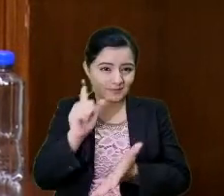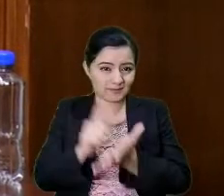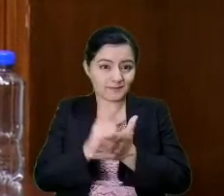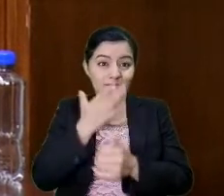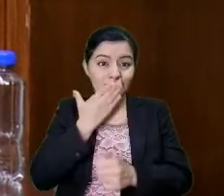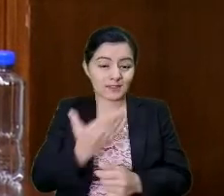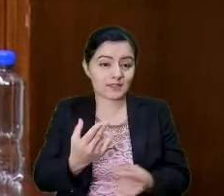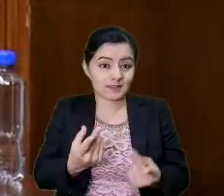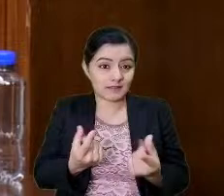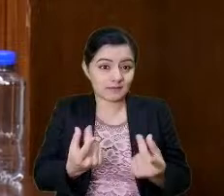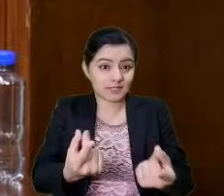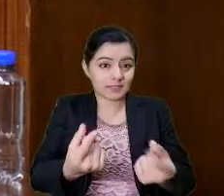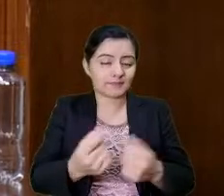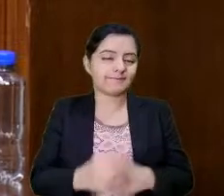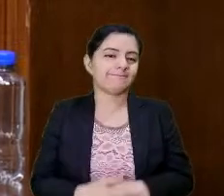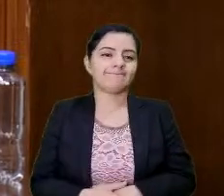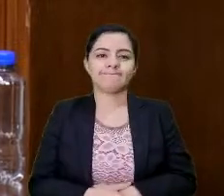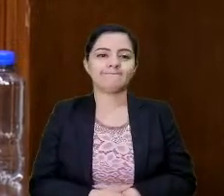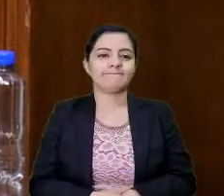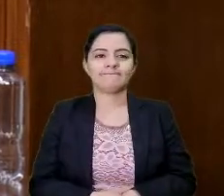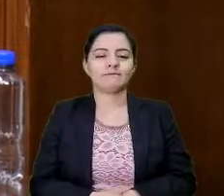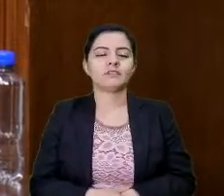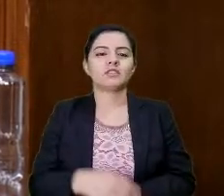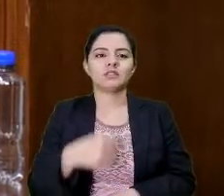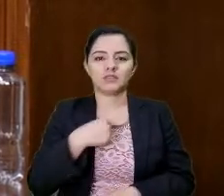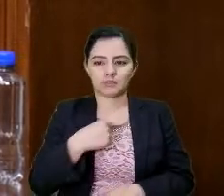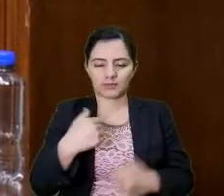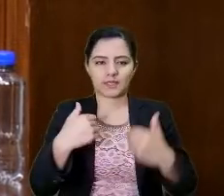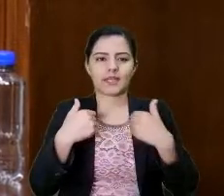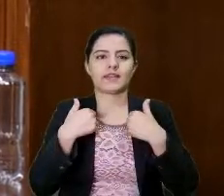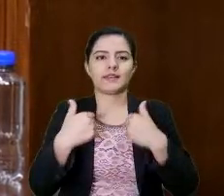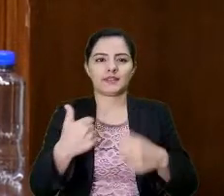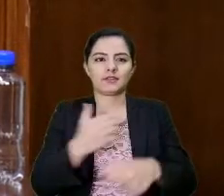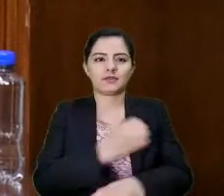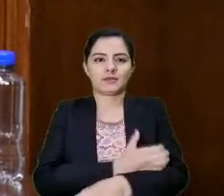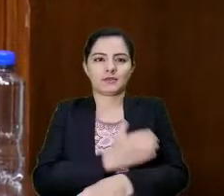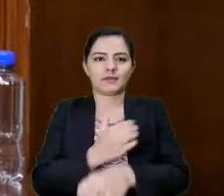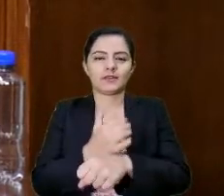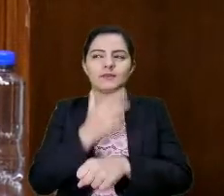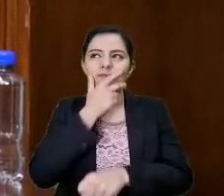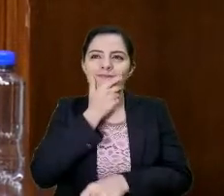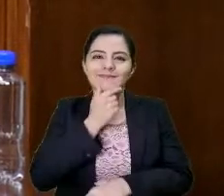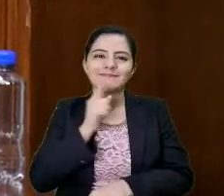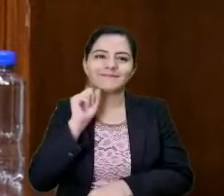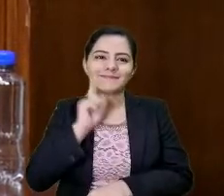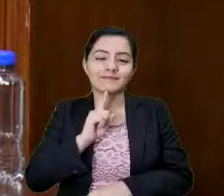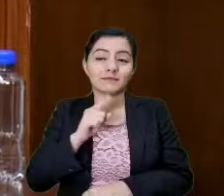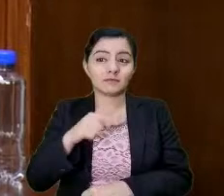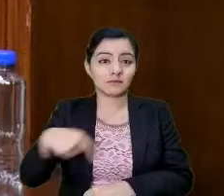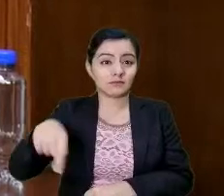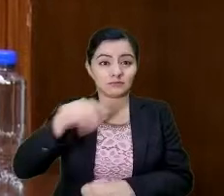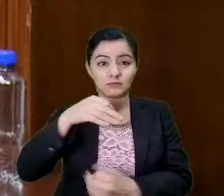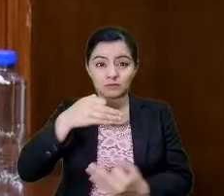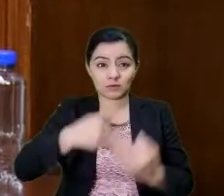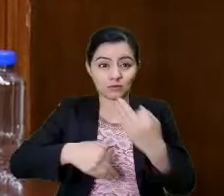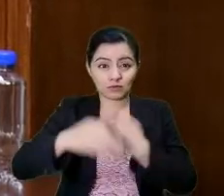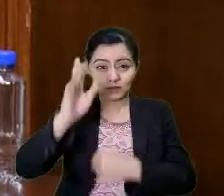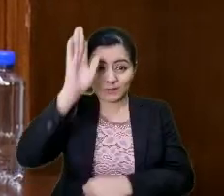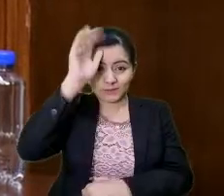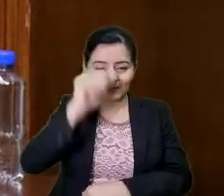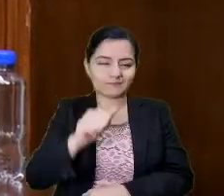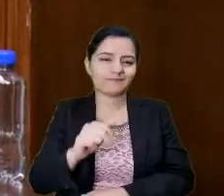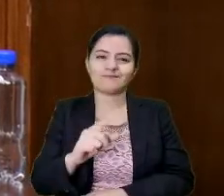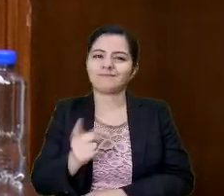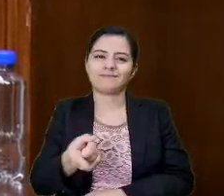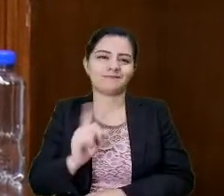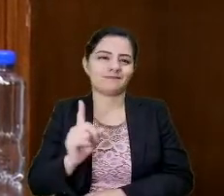eficaz. Entiendo, compañeros y compañeras, que difícilmente todos van a estar de acuerdo. Tienen el